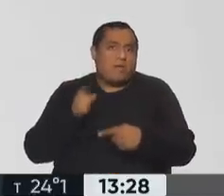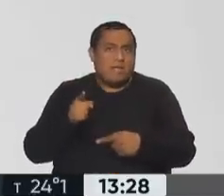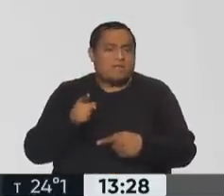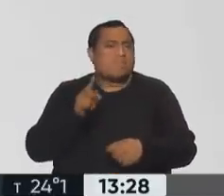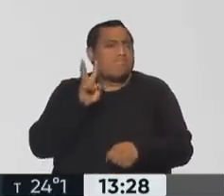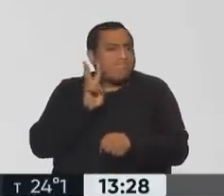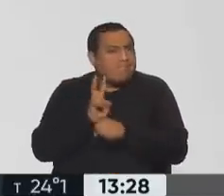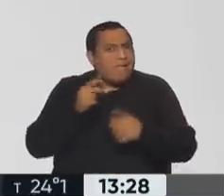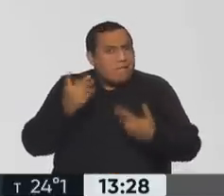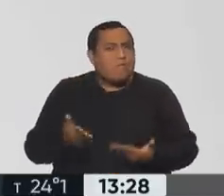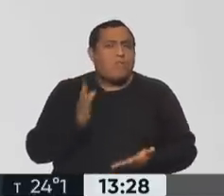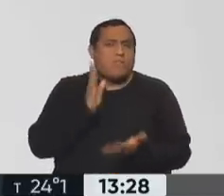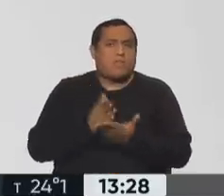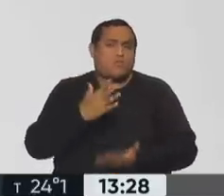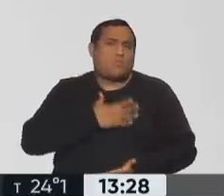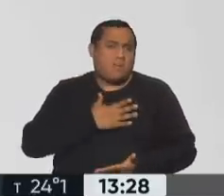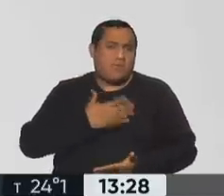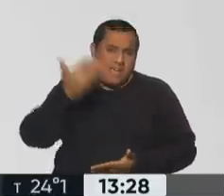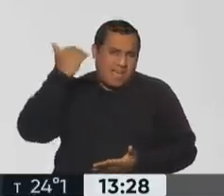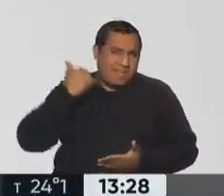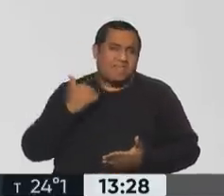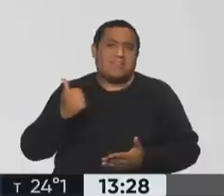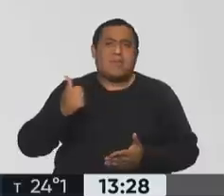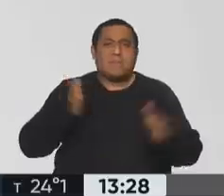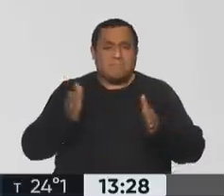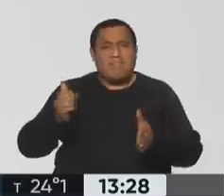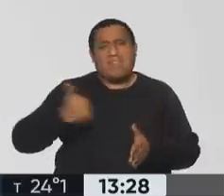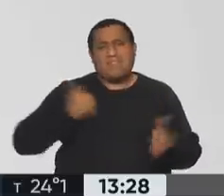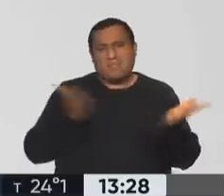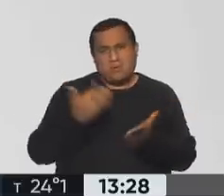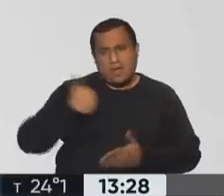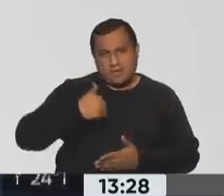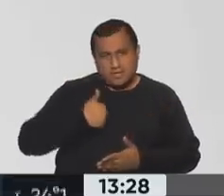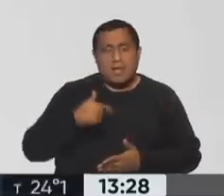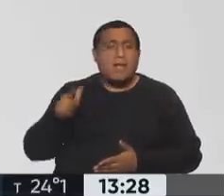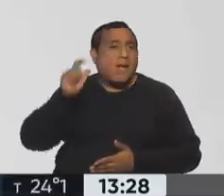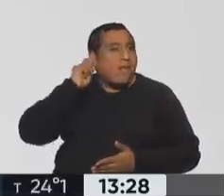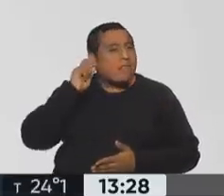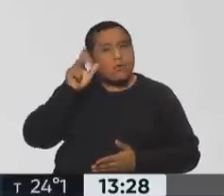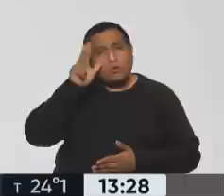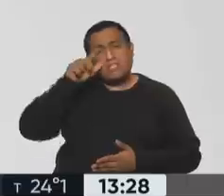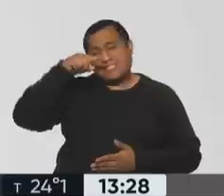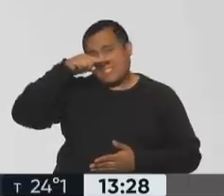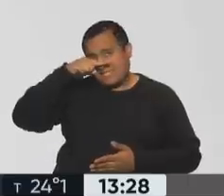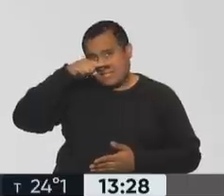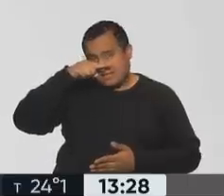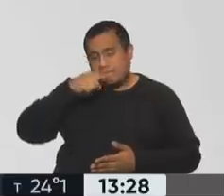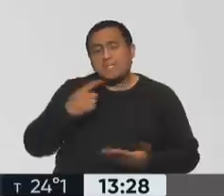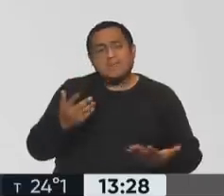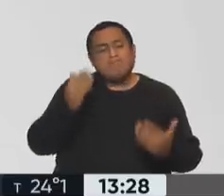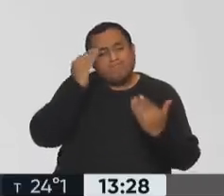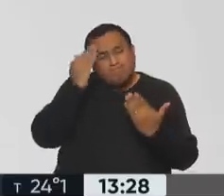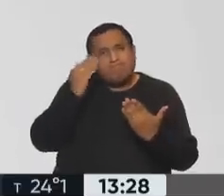los derechos humanos durante la última dictadura cívico-militar en la república argentina tenía 87 años y bueno nuestro saludo